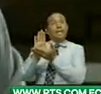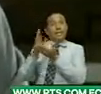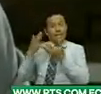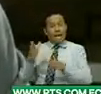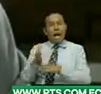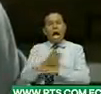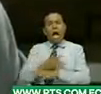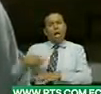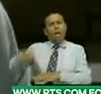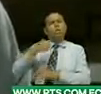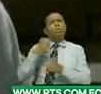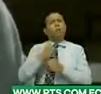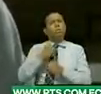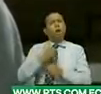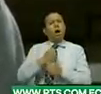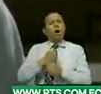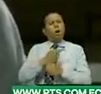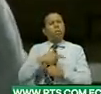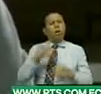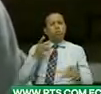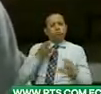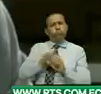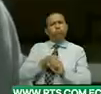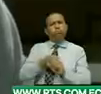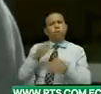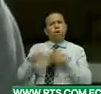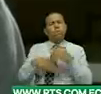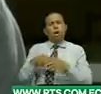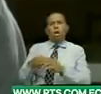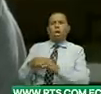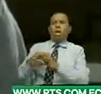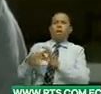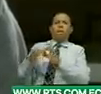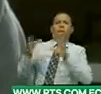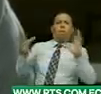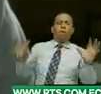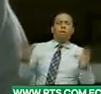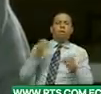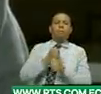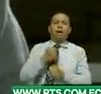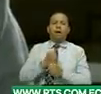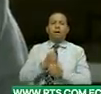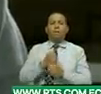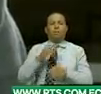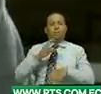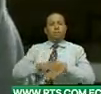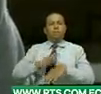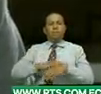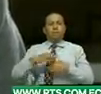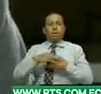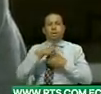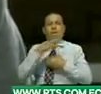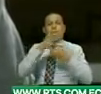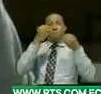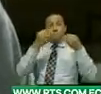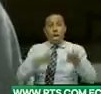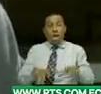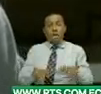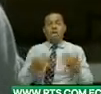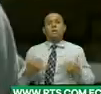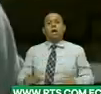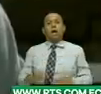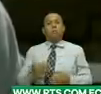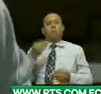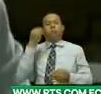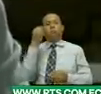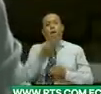tenían una relación de dependencia y perdieron su trabajo por el problema. Y se está entregando independientes si